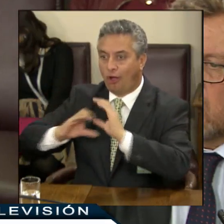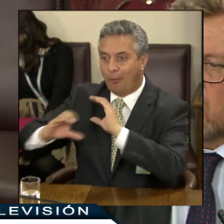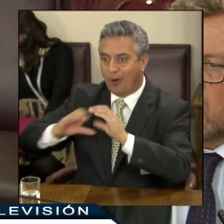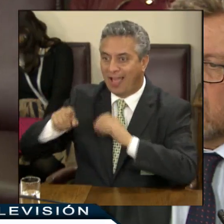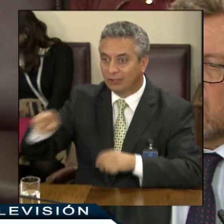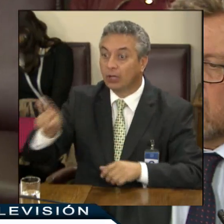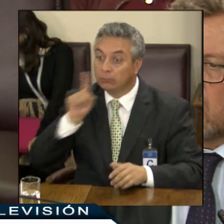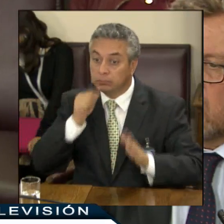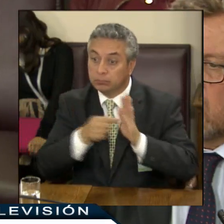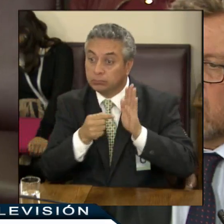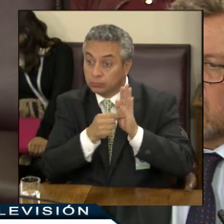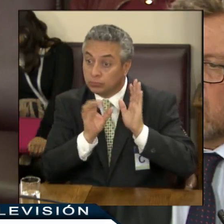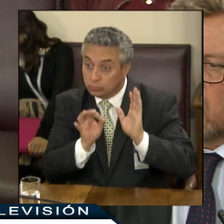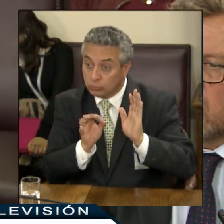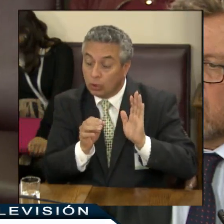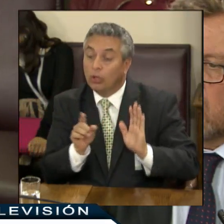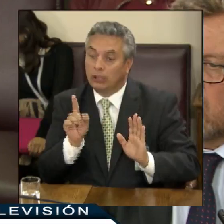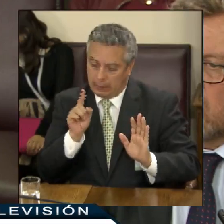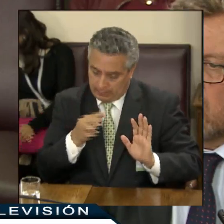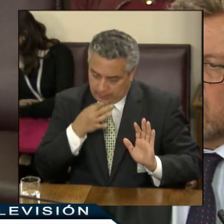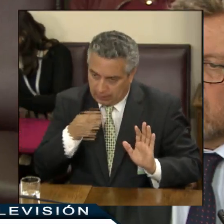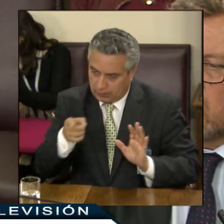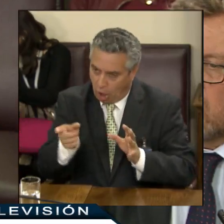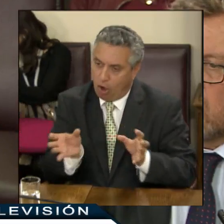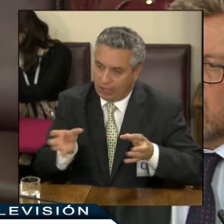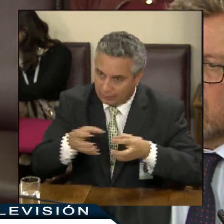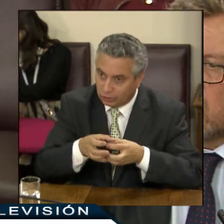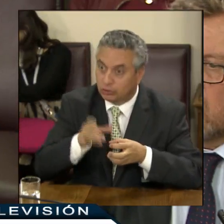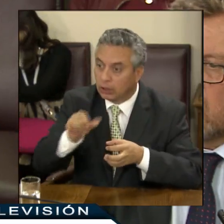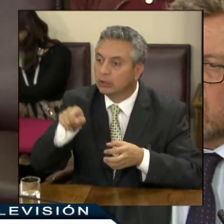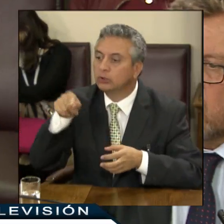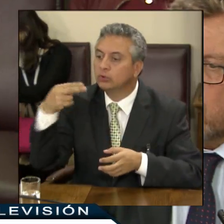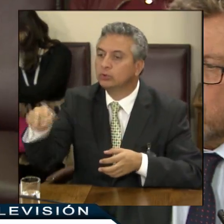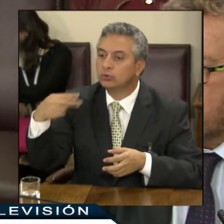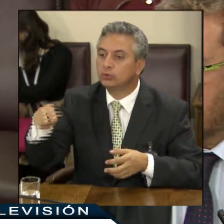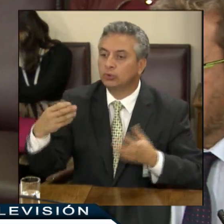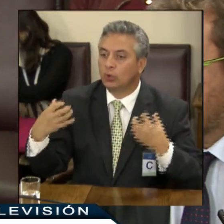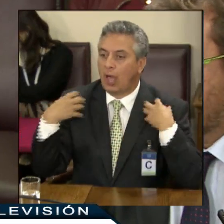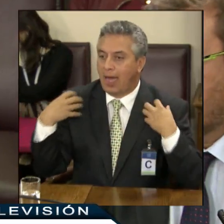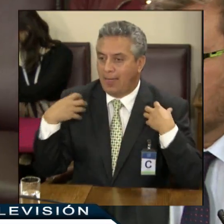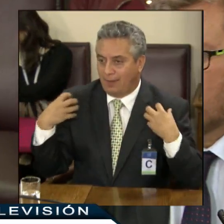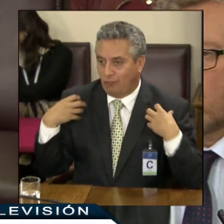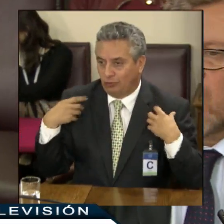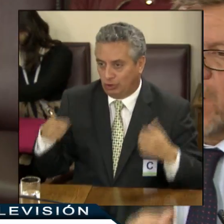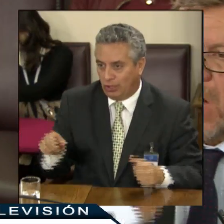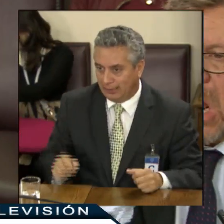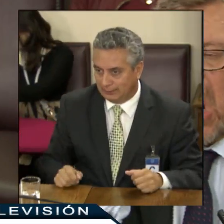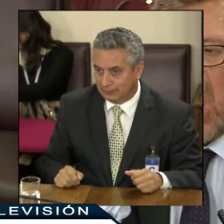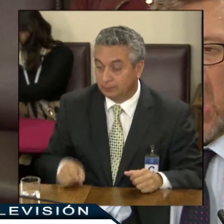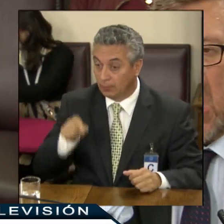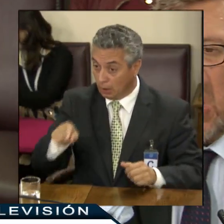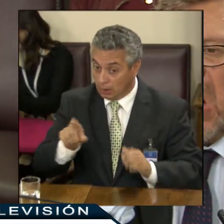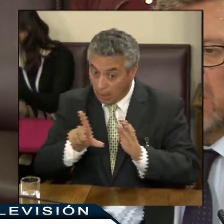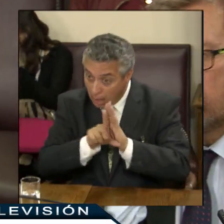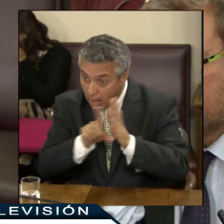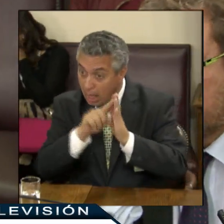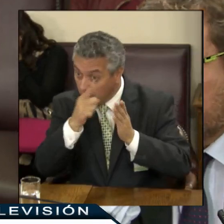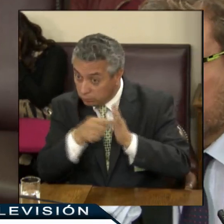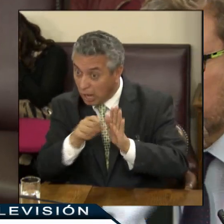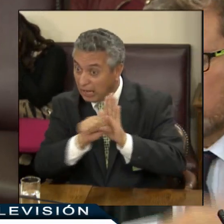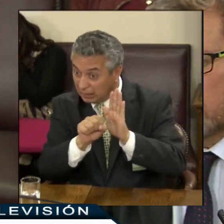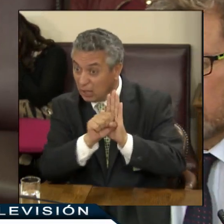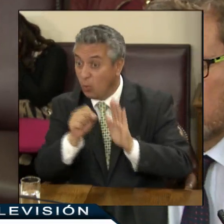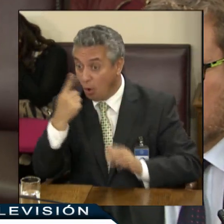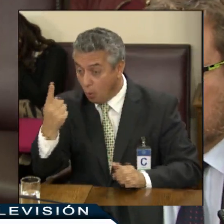gobernado por una ley de cuórum calificado que señalará su organización y sus atribuciones la ley 18838 en su artículo 1